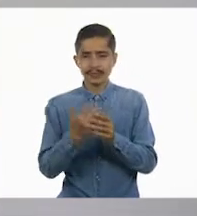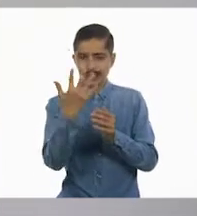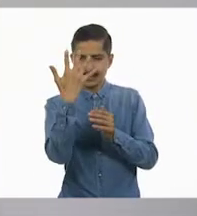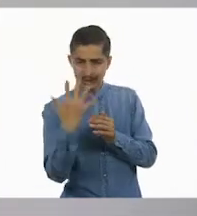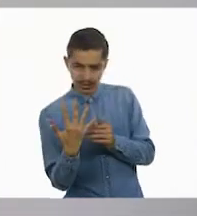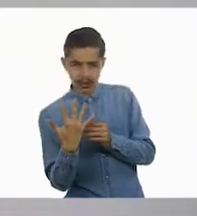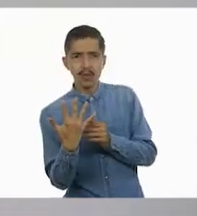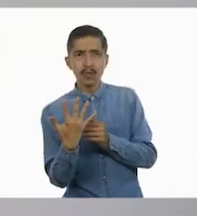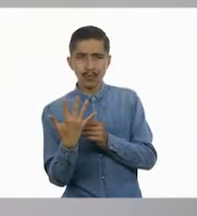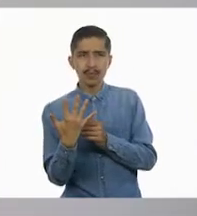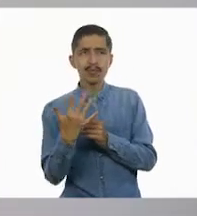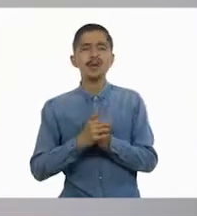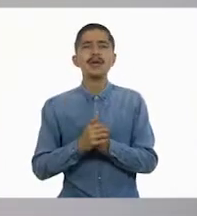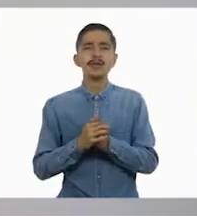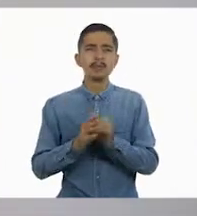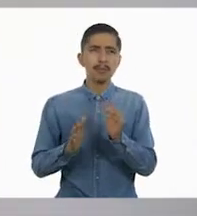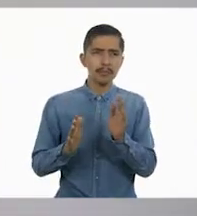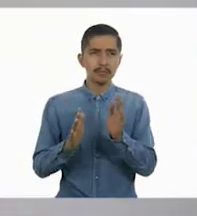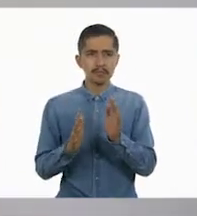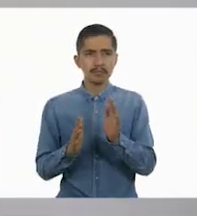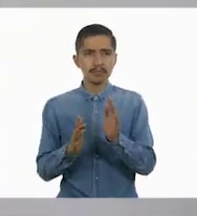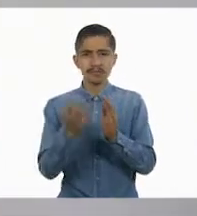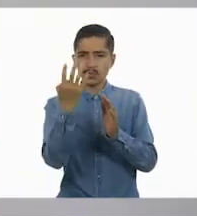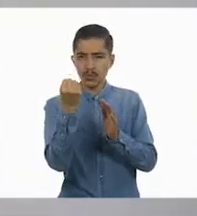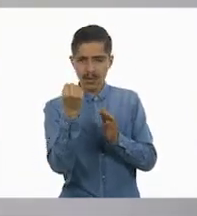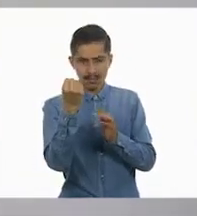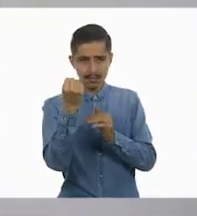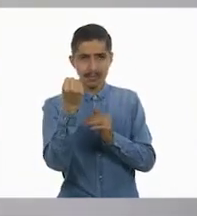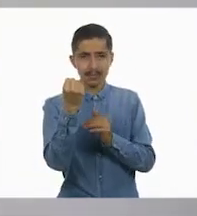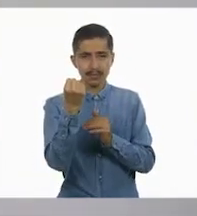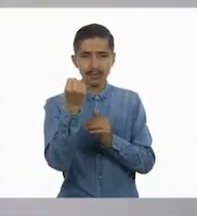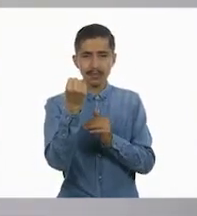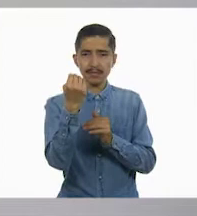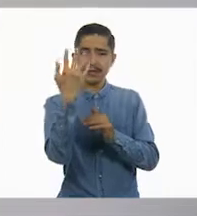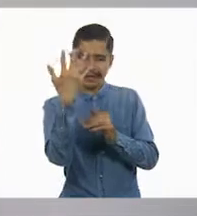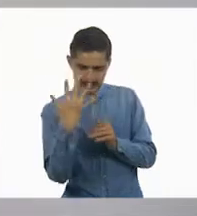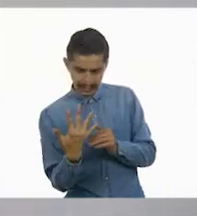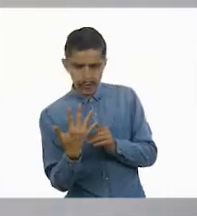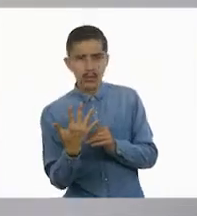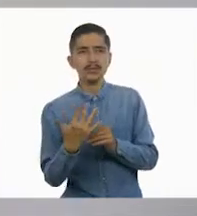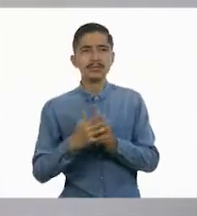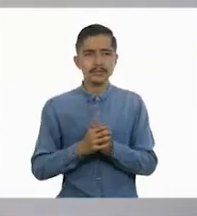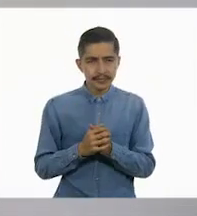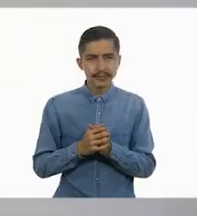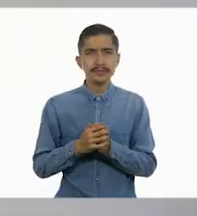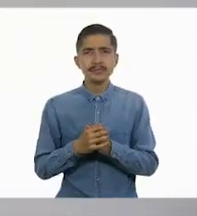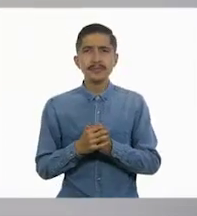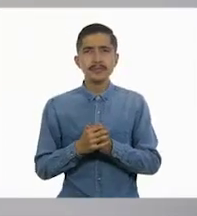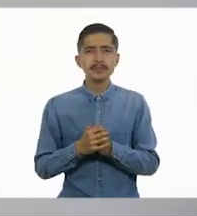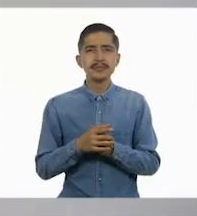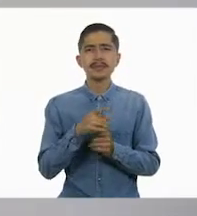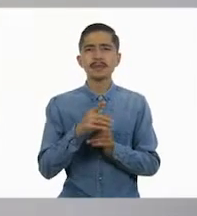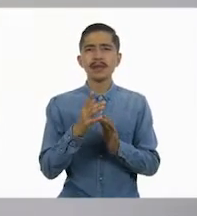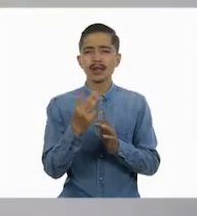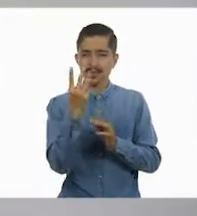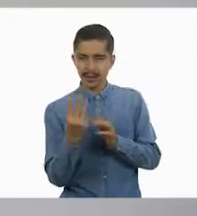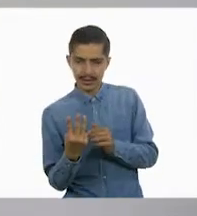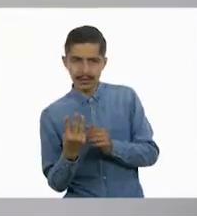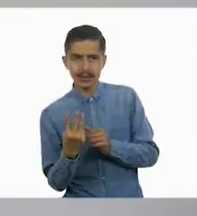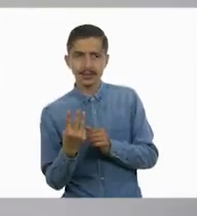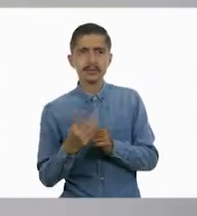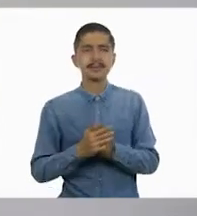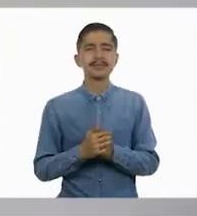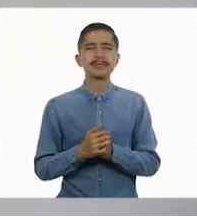5. Este ya es el 9. Son 5. 5. Aquí ya 3.